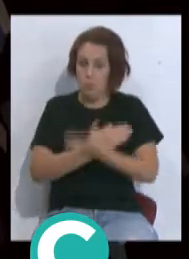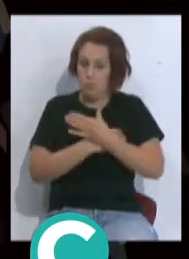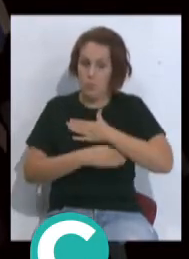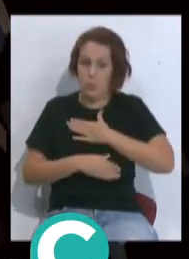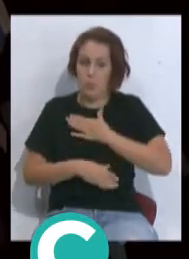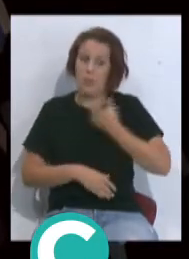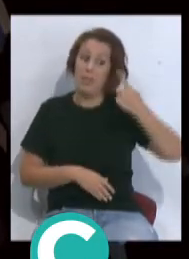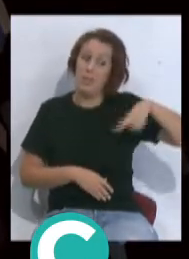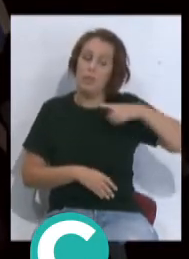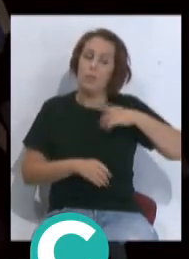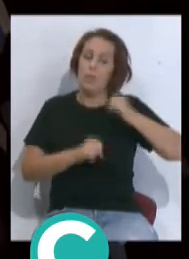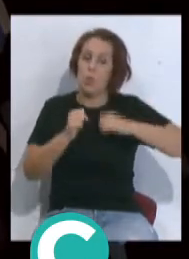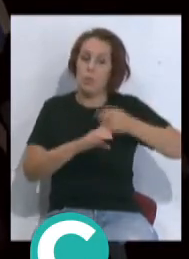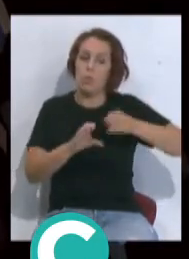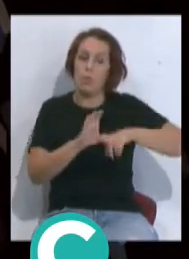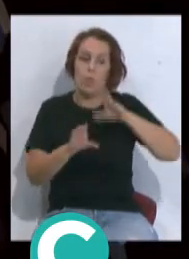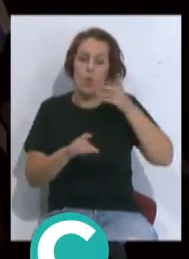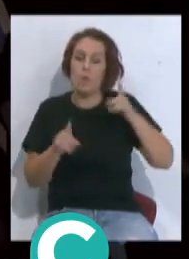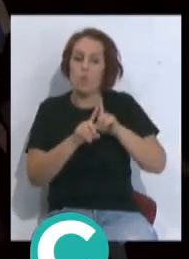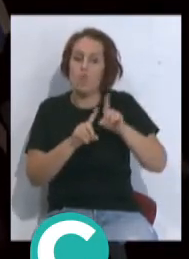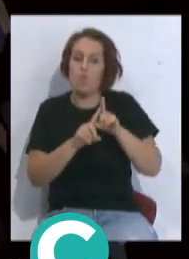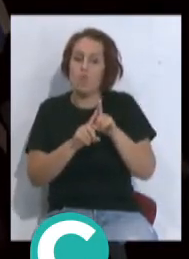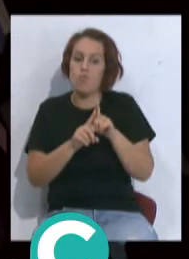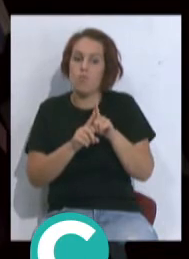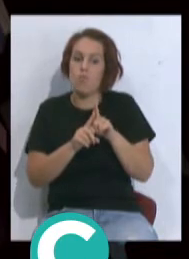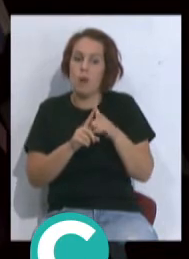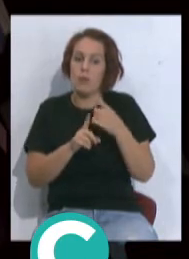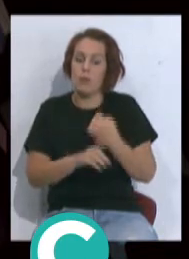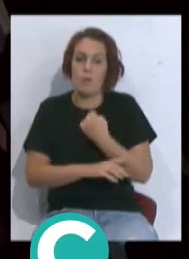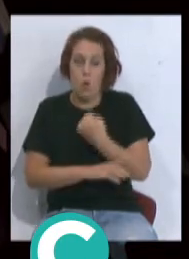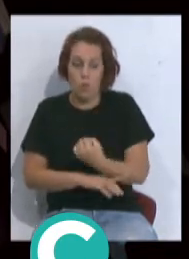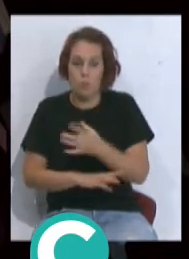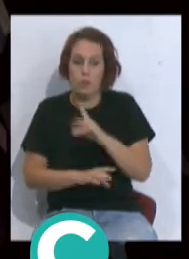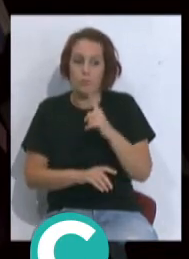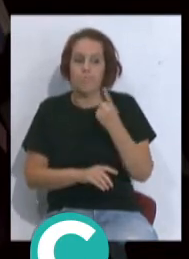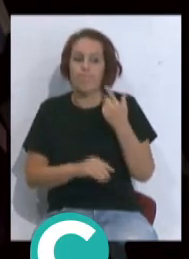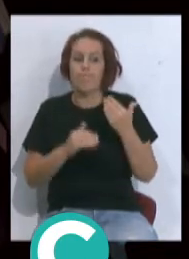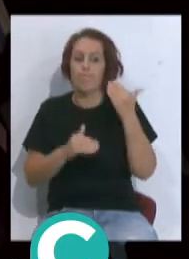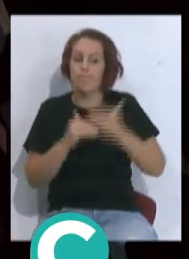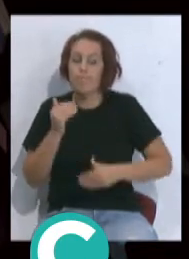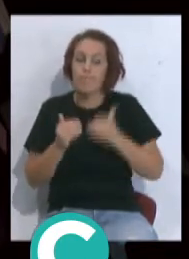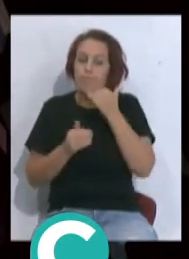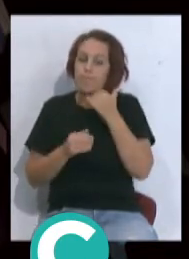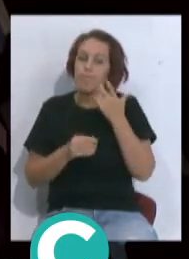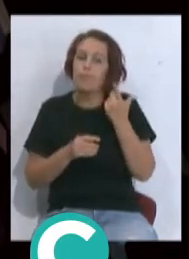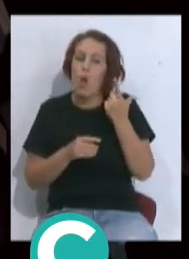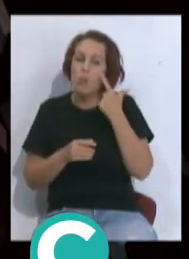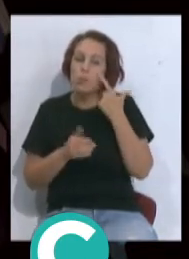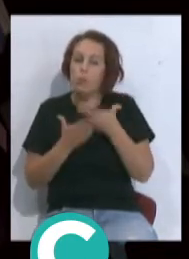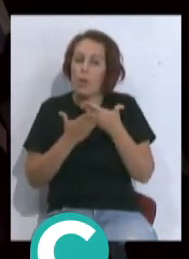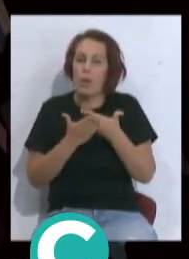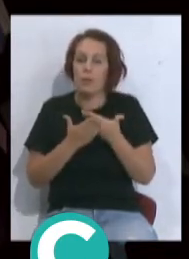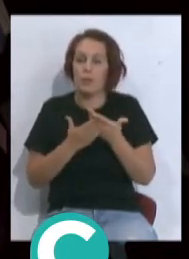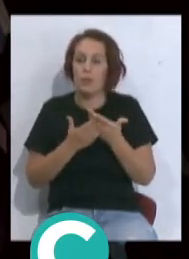concurso era la gran plataforma para claro todos ellos. Sí. Pero hay indicios de que se está explorando algunos límites y